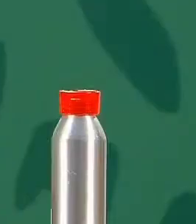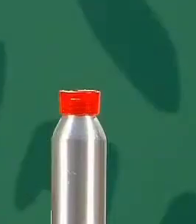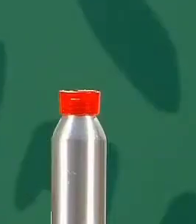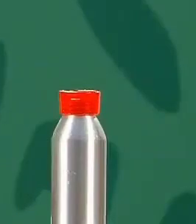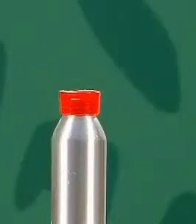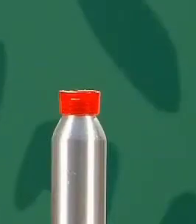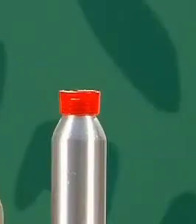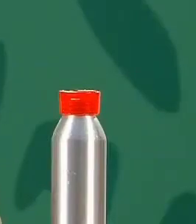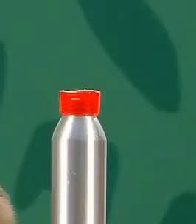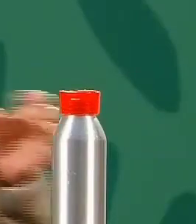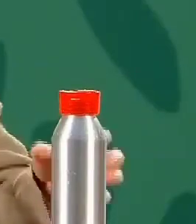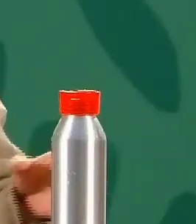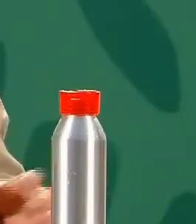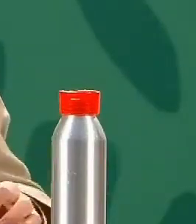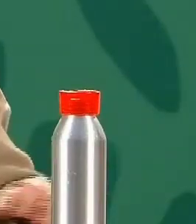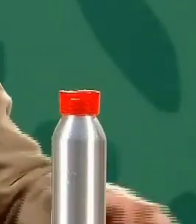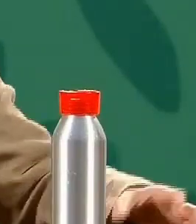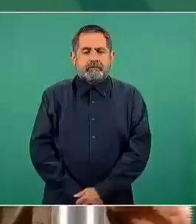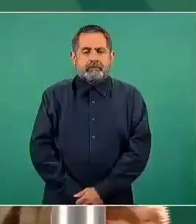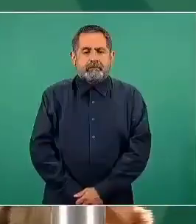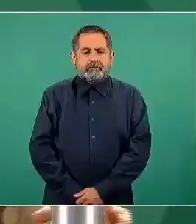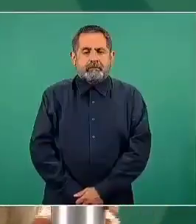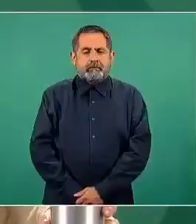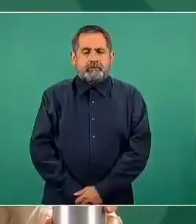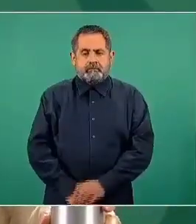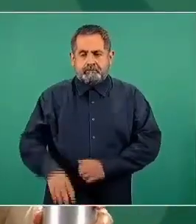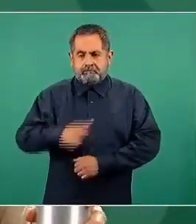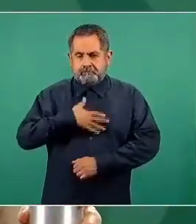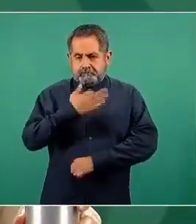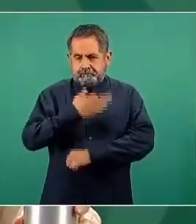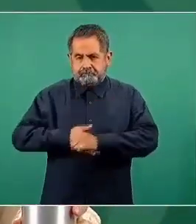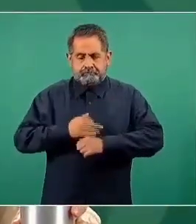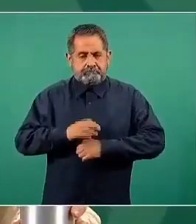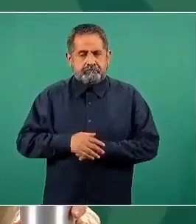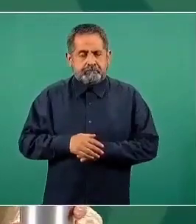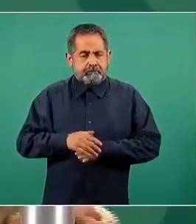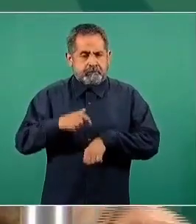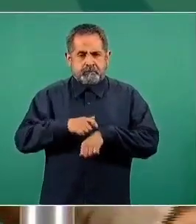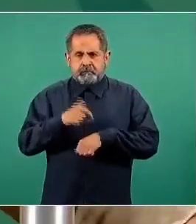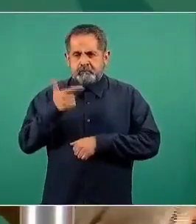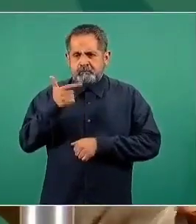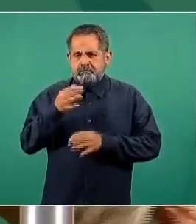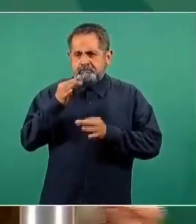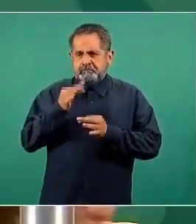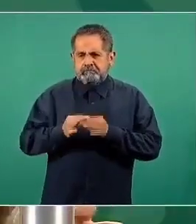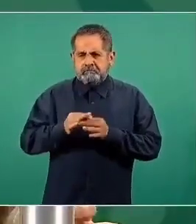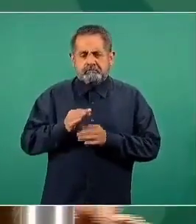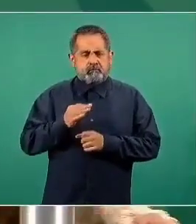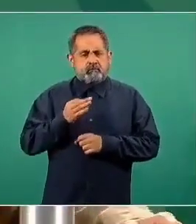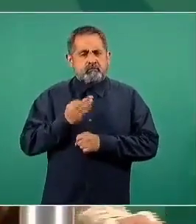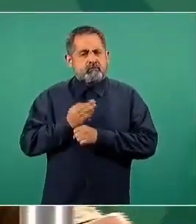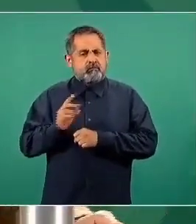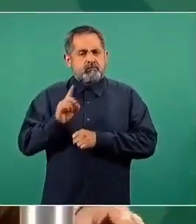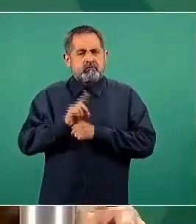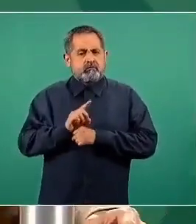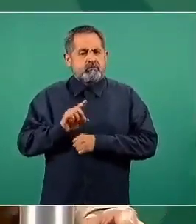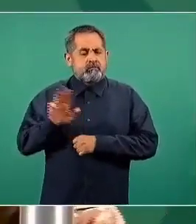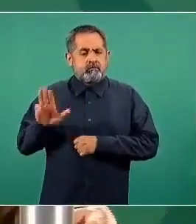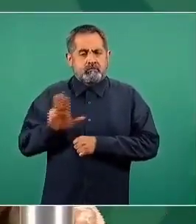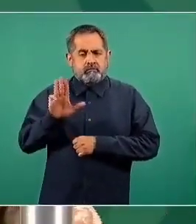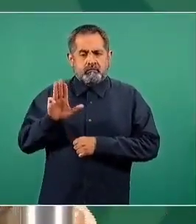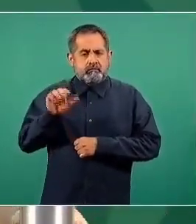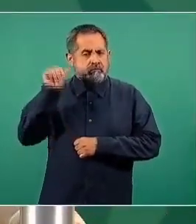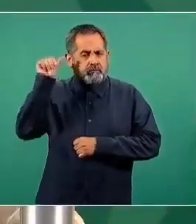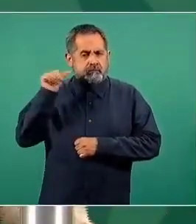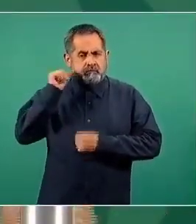Muy buenas tardes o noches. Son las 19 horas en punto de este miércoles 14 de